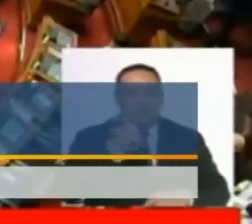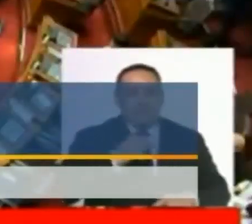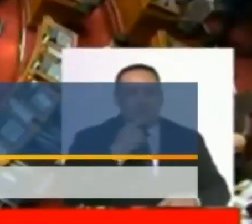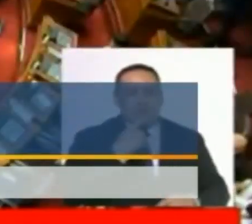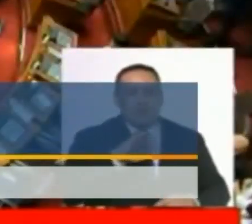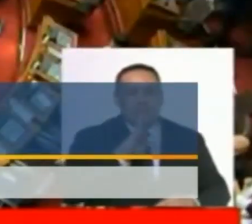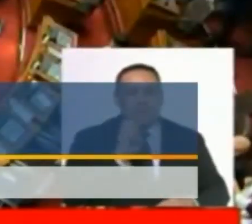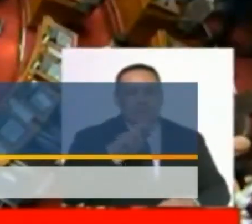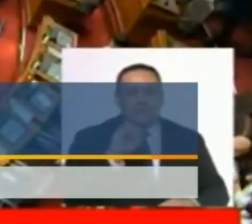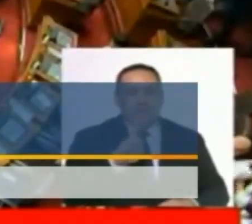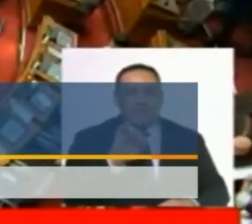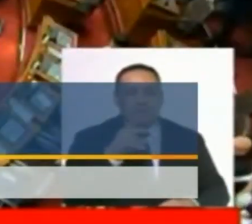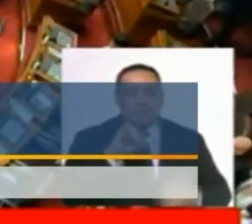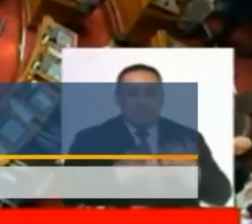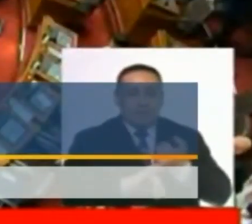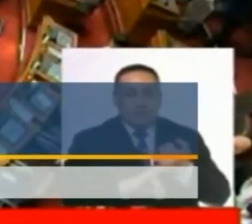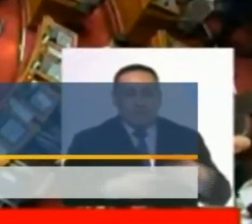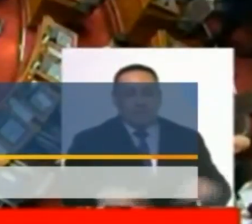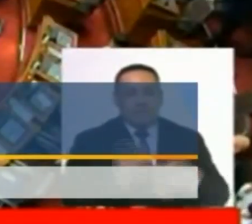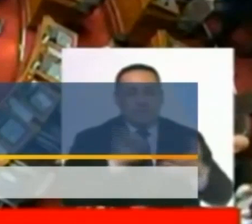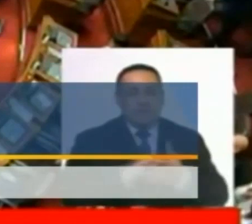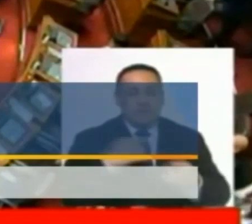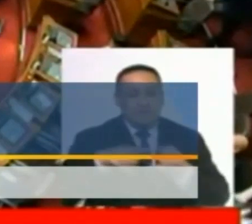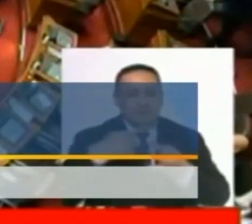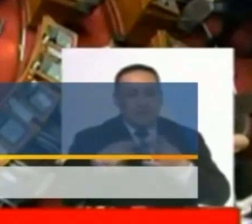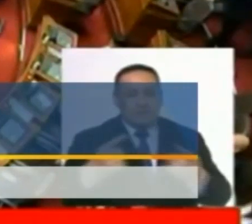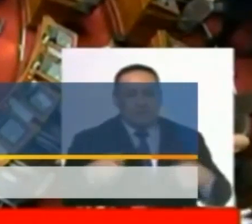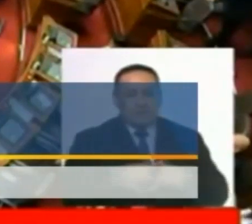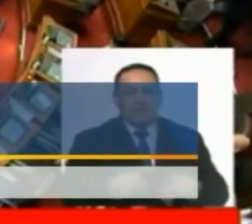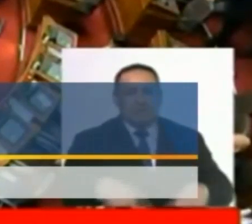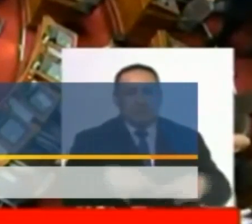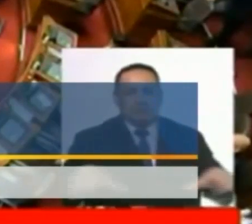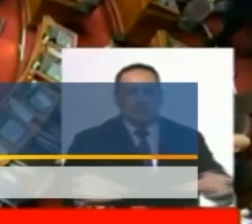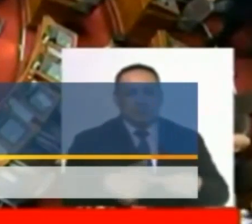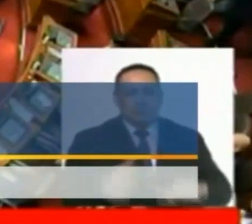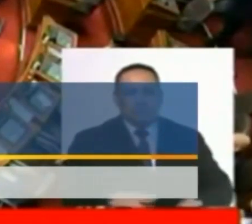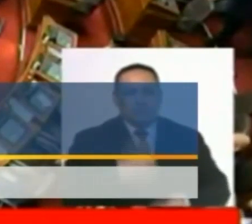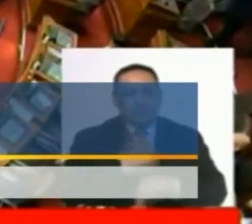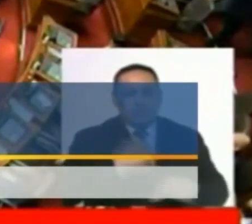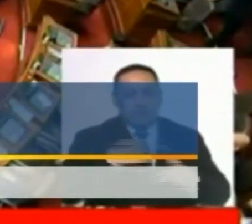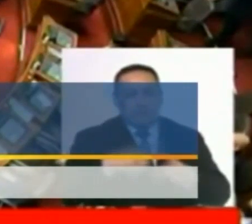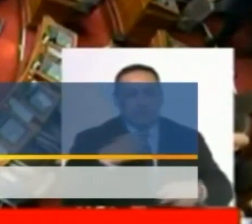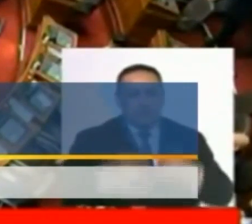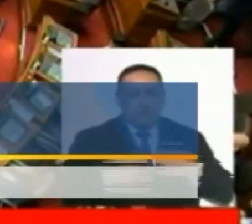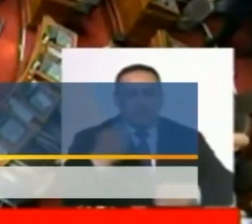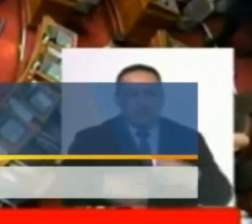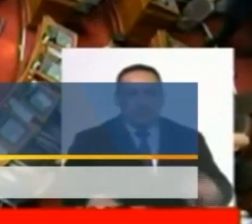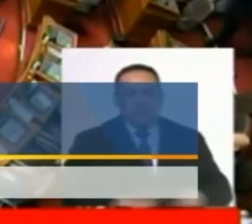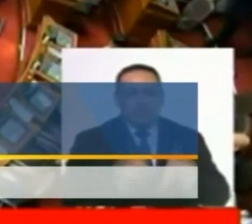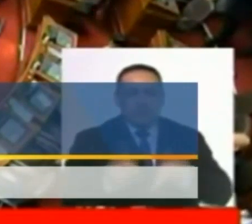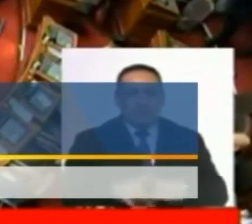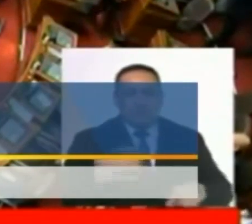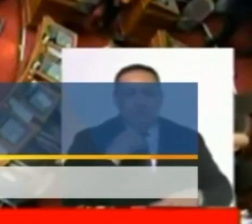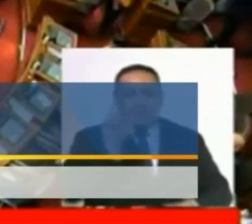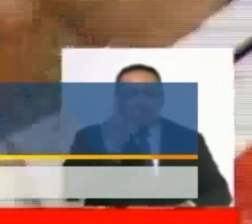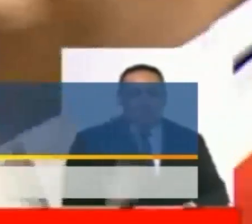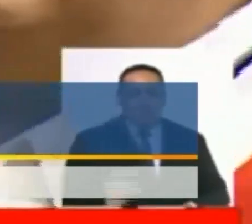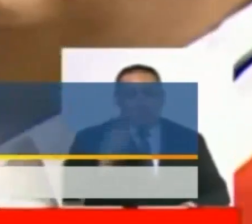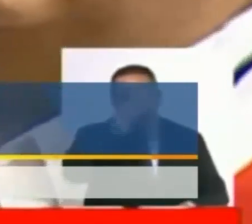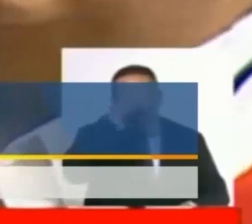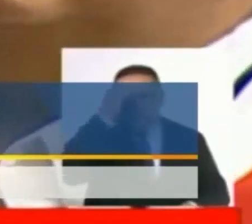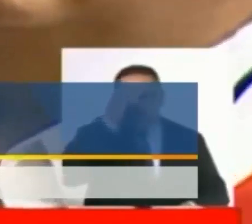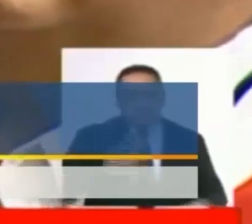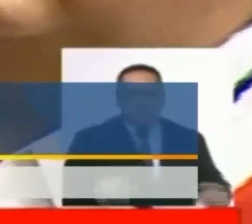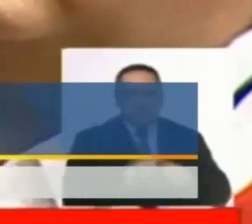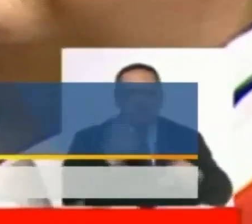viviendo en Perú, esta crisis política. Y esta reunión está programada para el día de hoy a las 3:00 p.m, hora